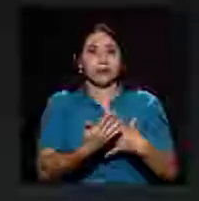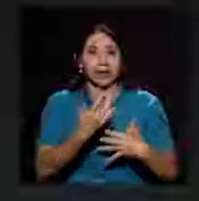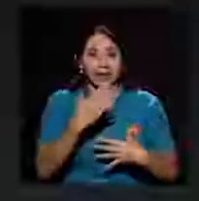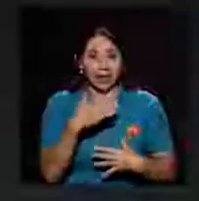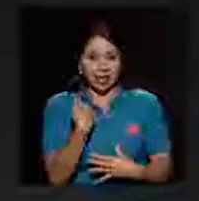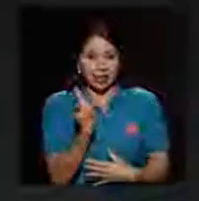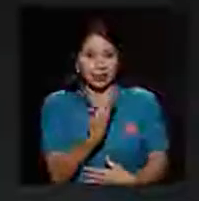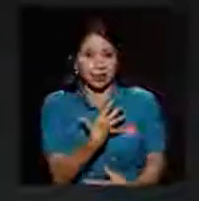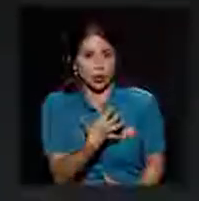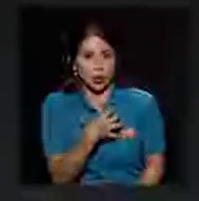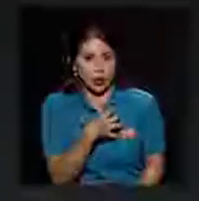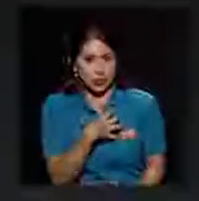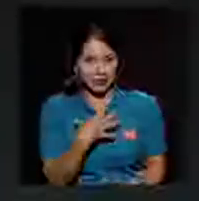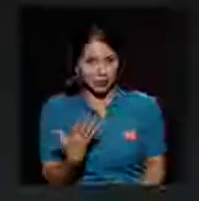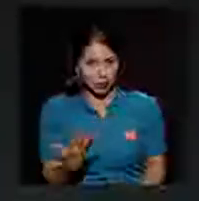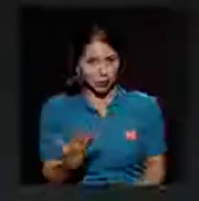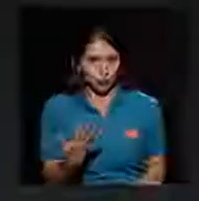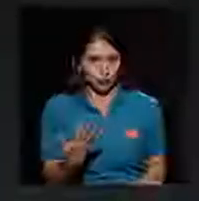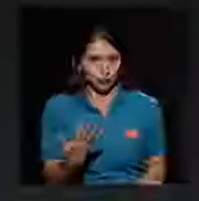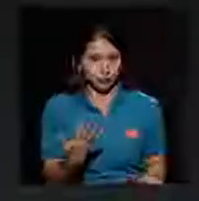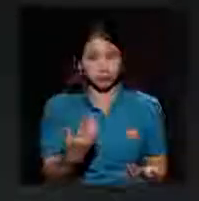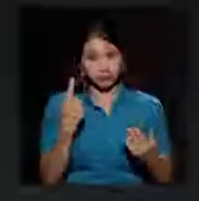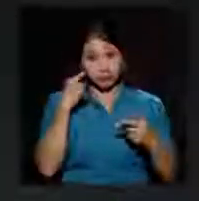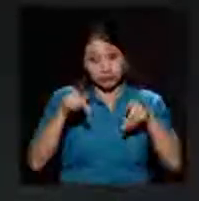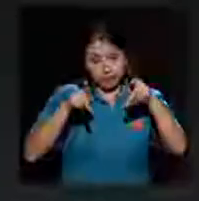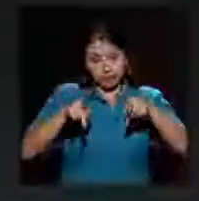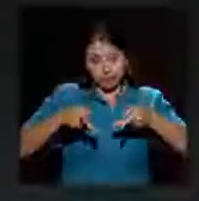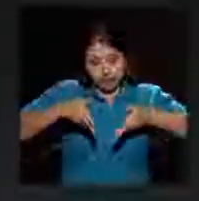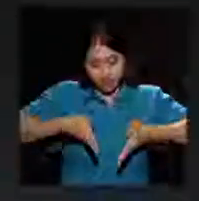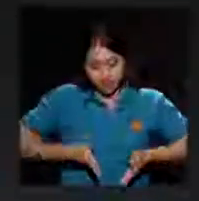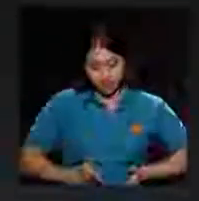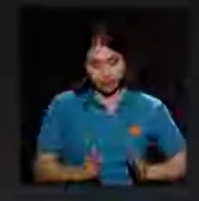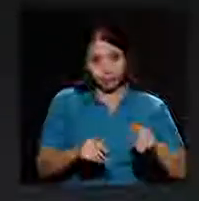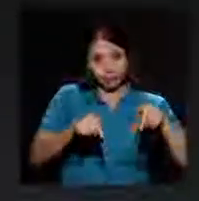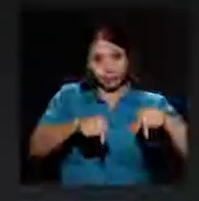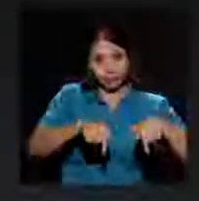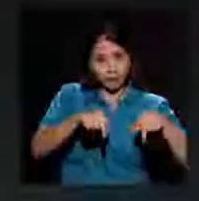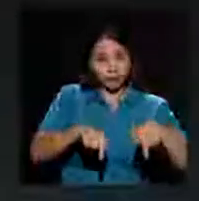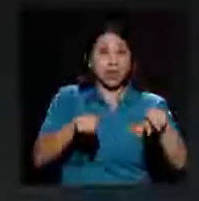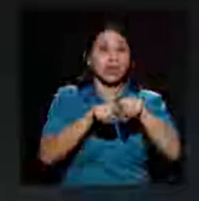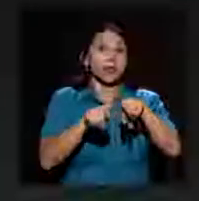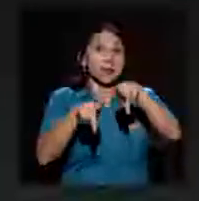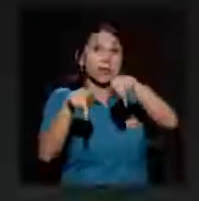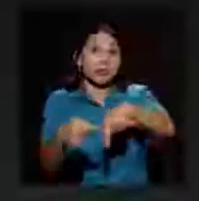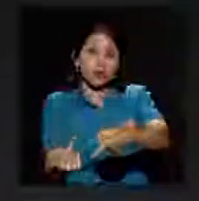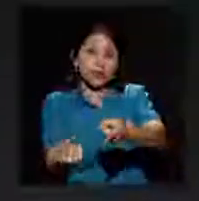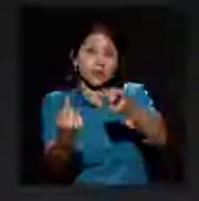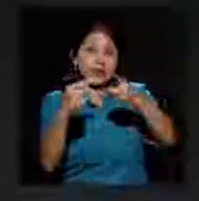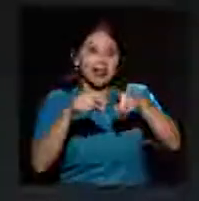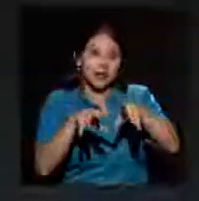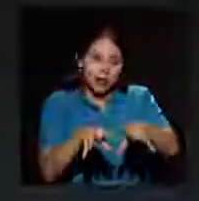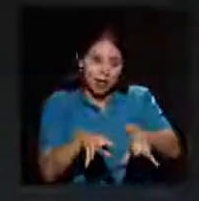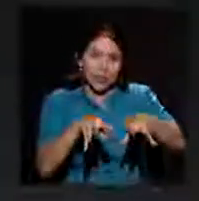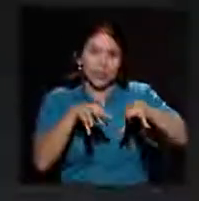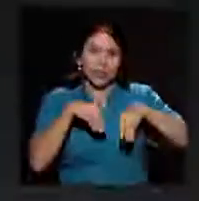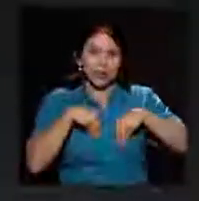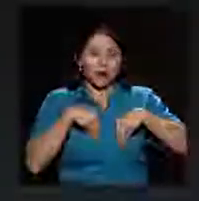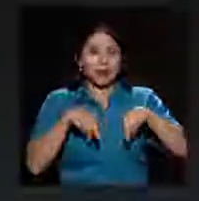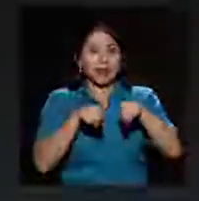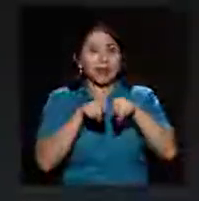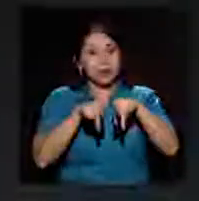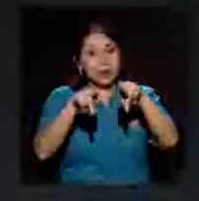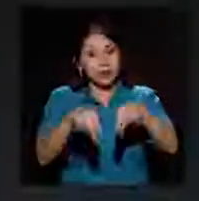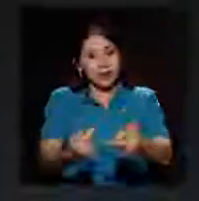tanto para los que nacimos aquí como para los que lo adoptaron como para los que nos vienen a hacer no más